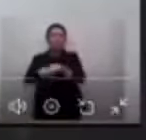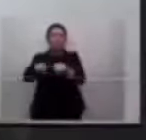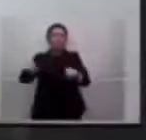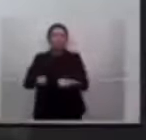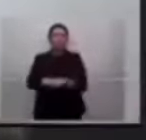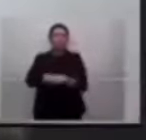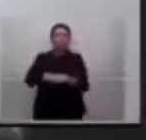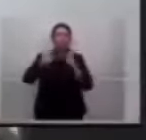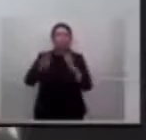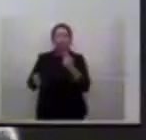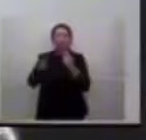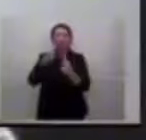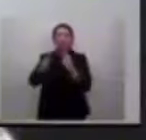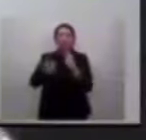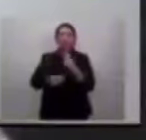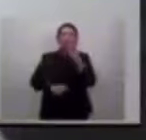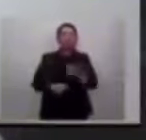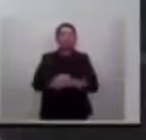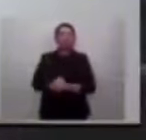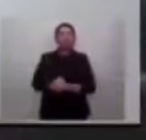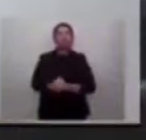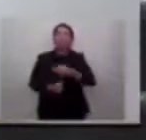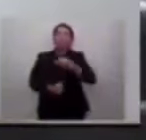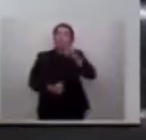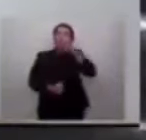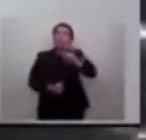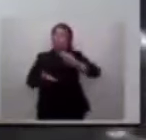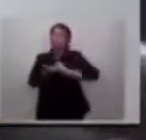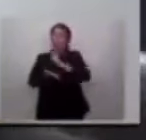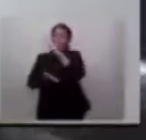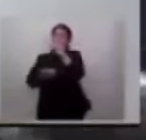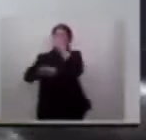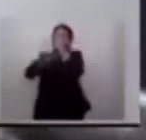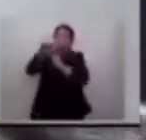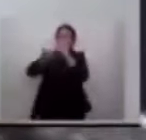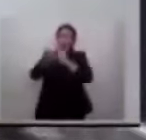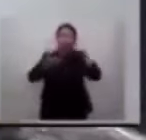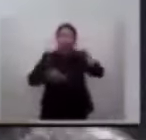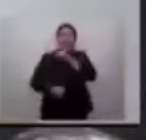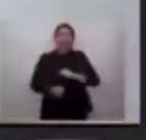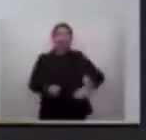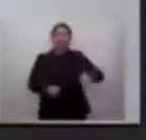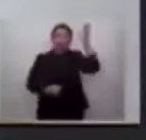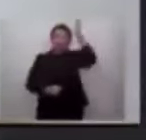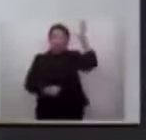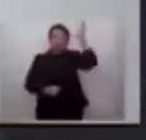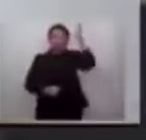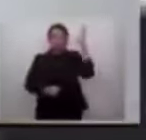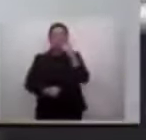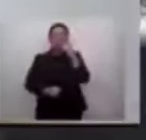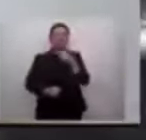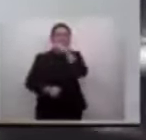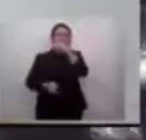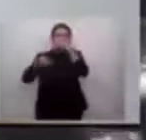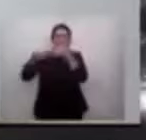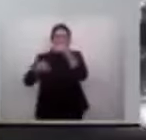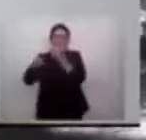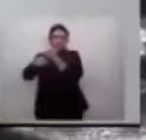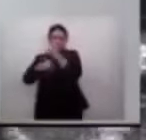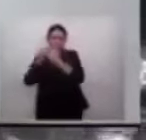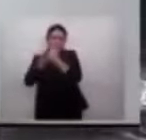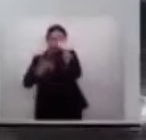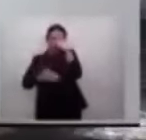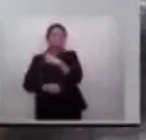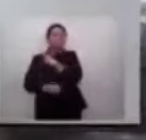impugnación en la que se combatía la orden del recuento de toda la elección de la alcaldía cuautemoc resolvimos que el tribunal electoral de la Ciudad de México